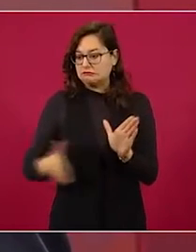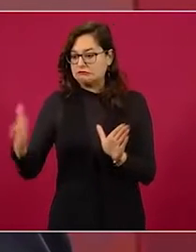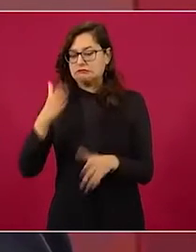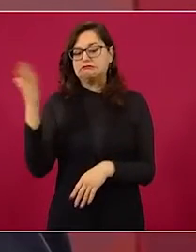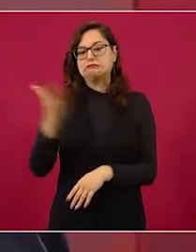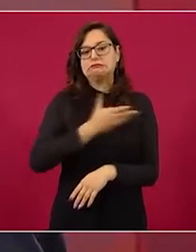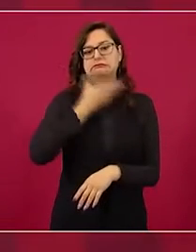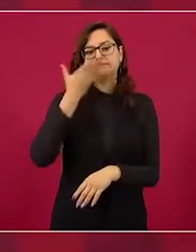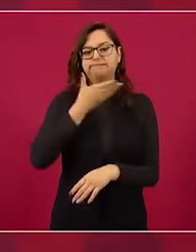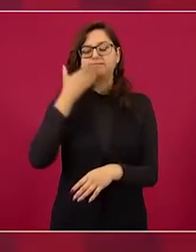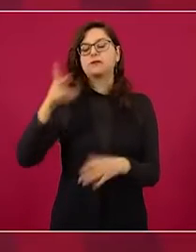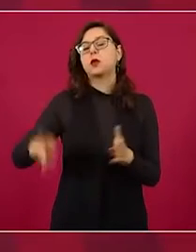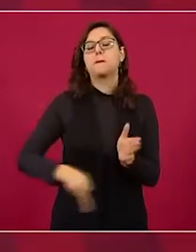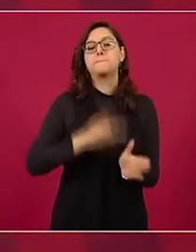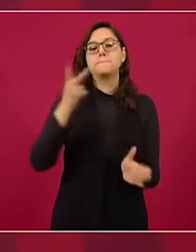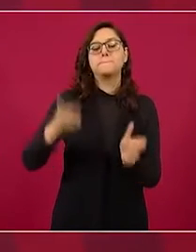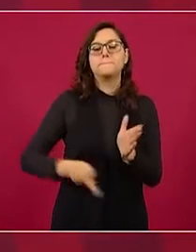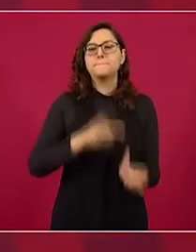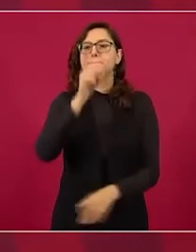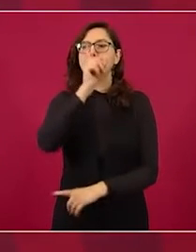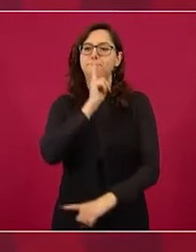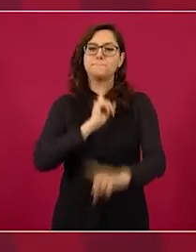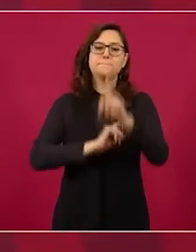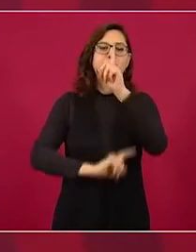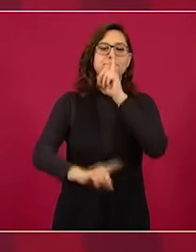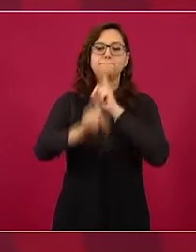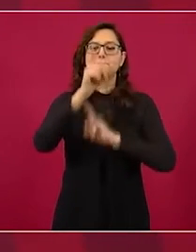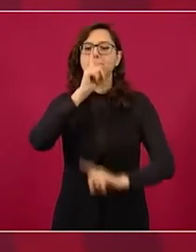en el manejo de medios, de guerra sucia.